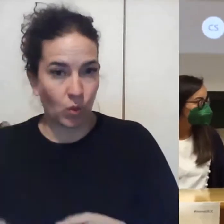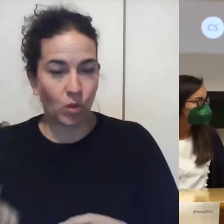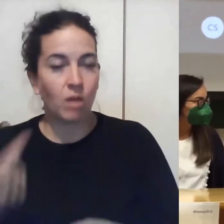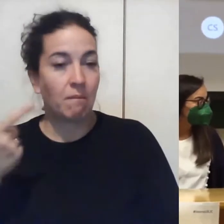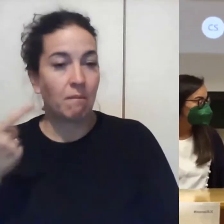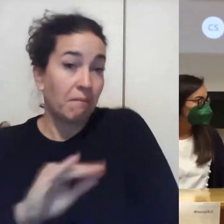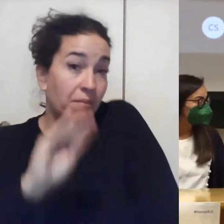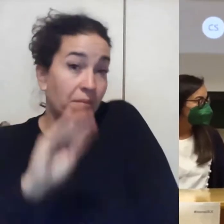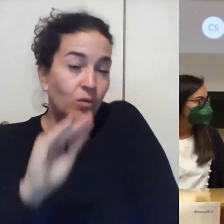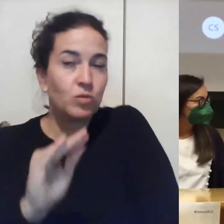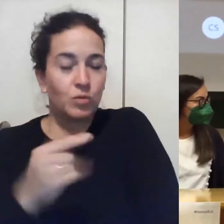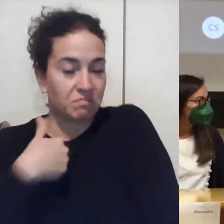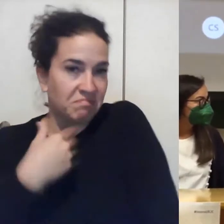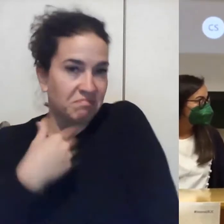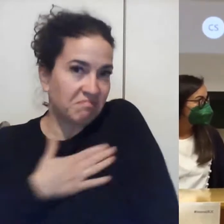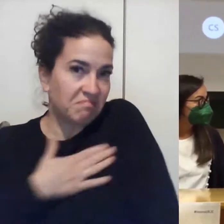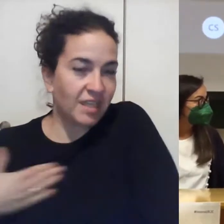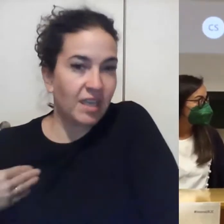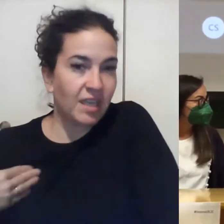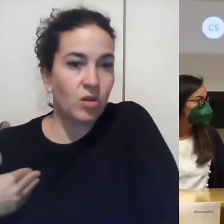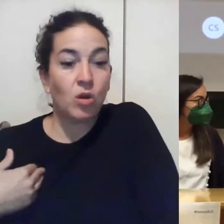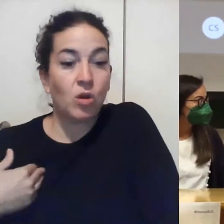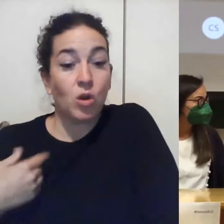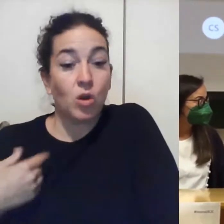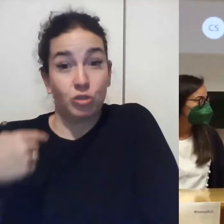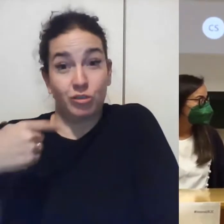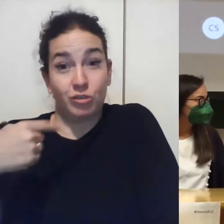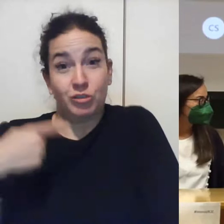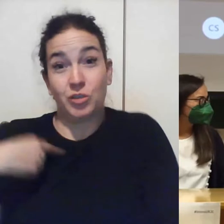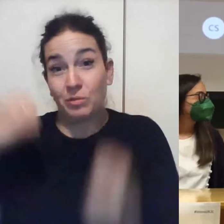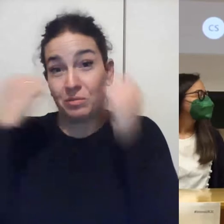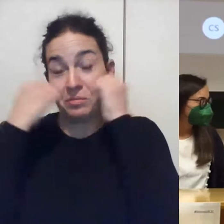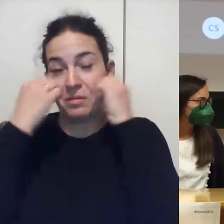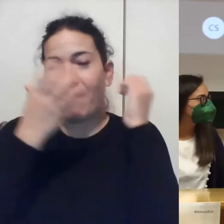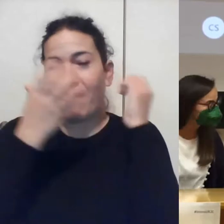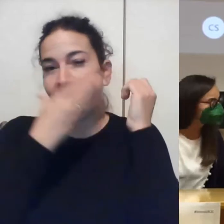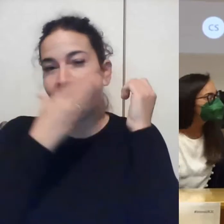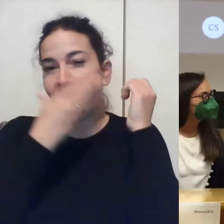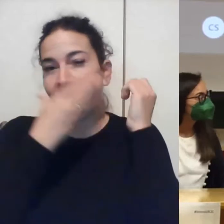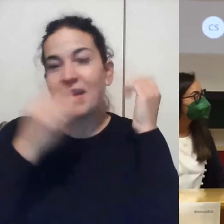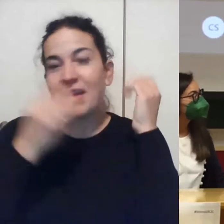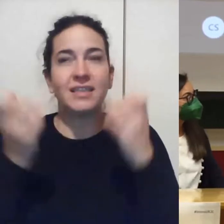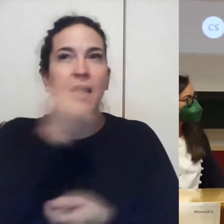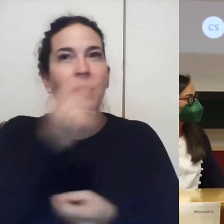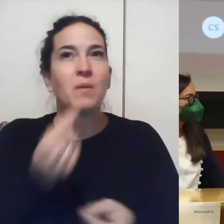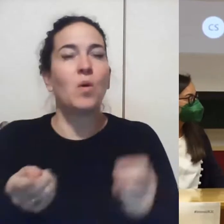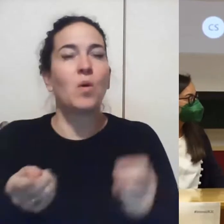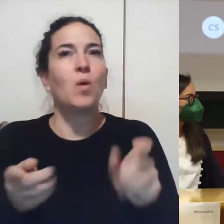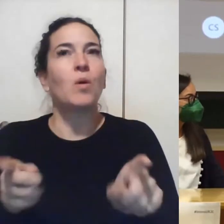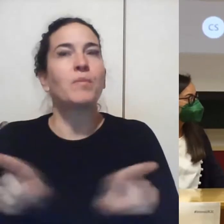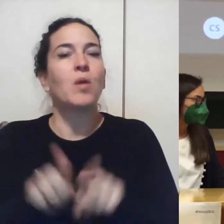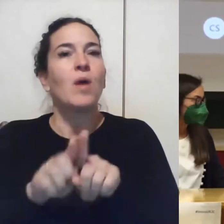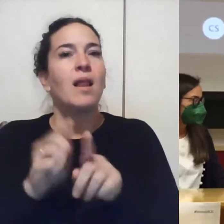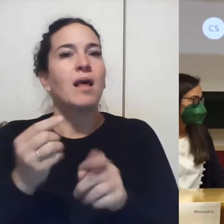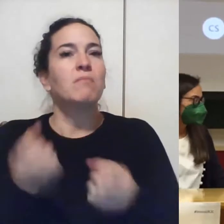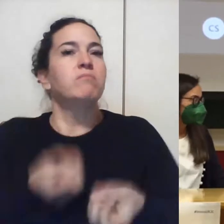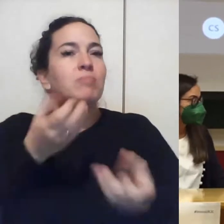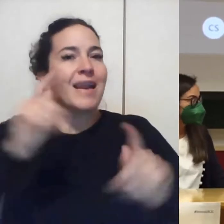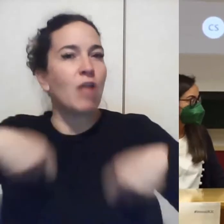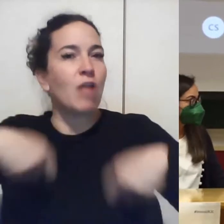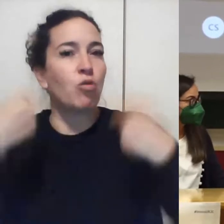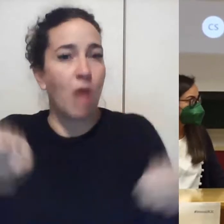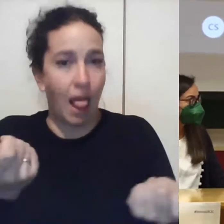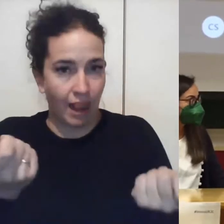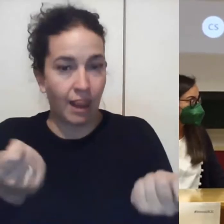nosotros, los hemos estudiado Bellas Artes, el dibujo es como una expresión muy natural, pero a mí me consta, a mí me pasa, por